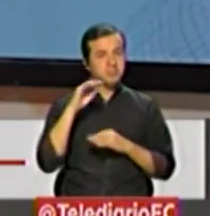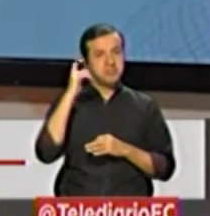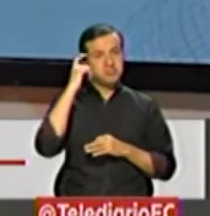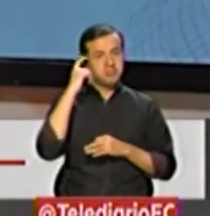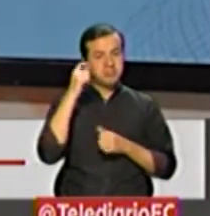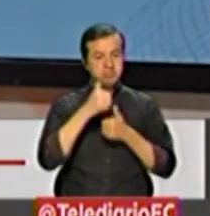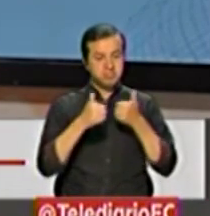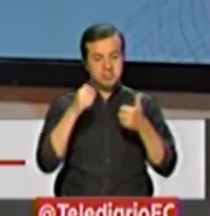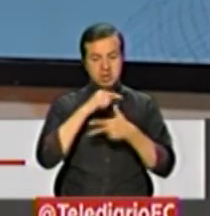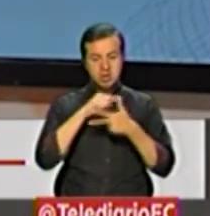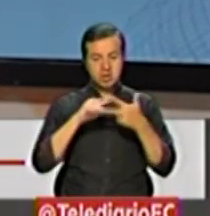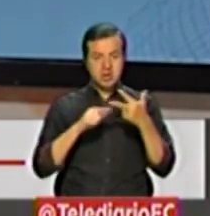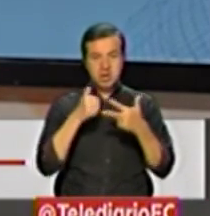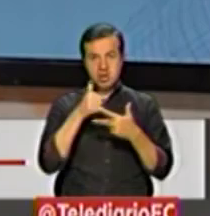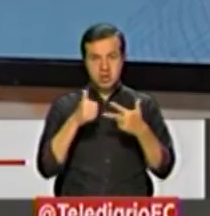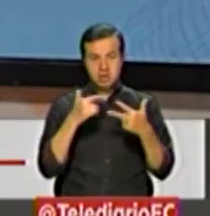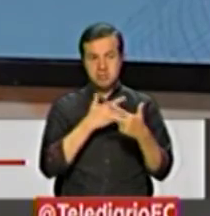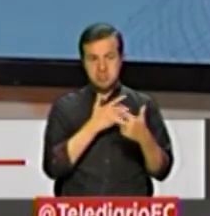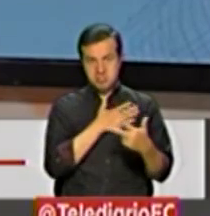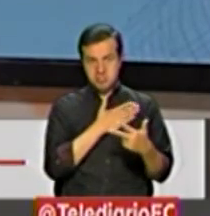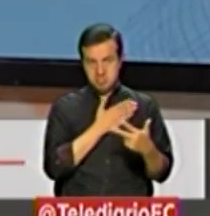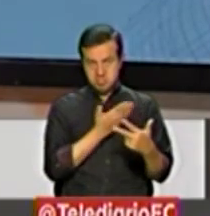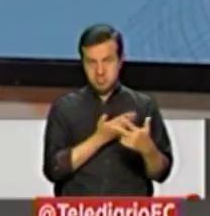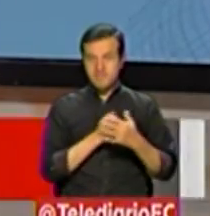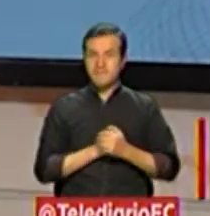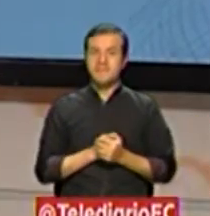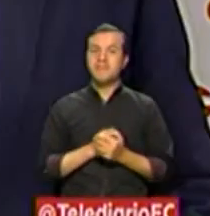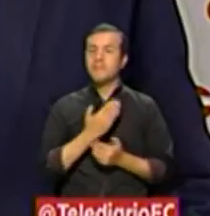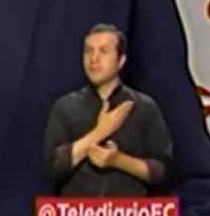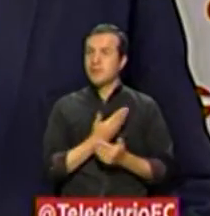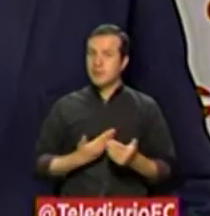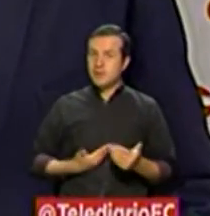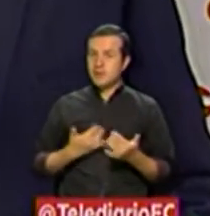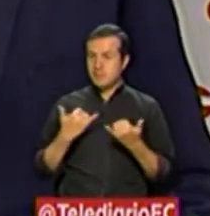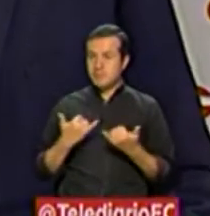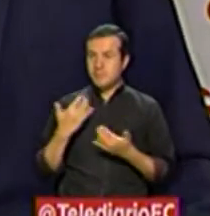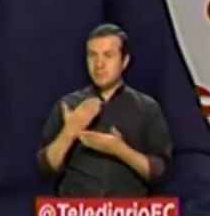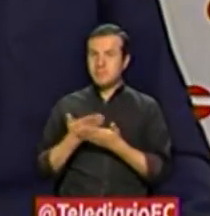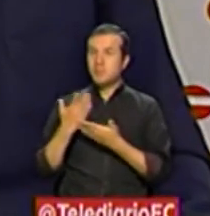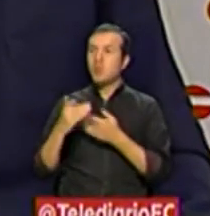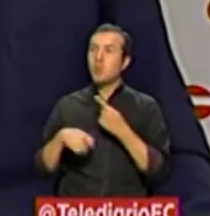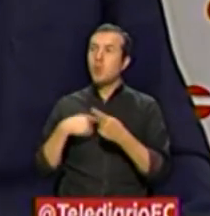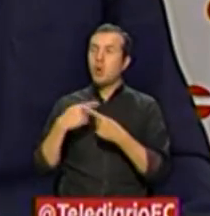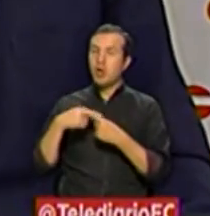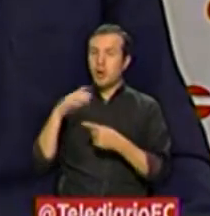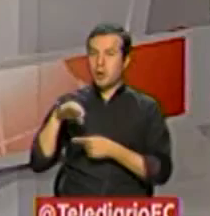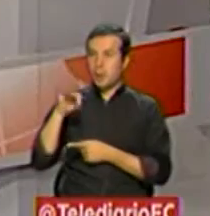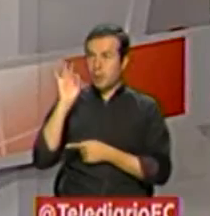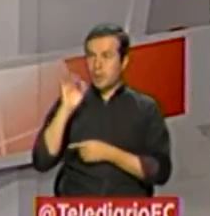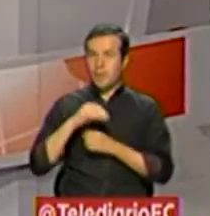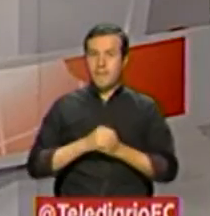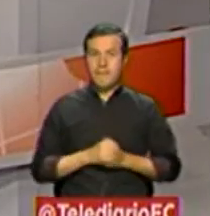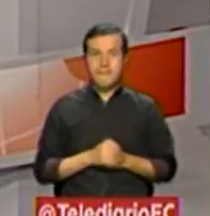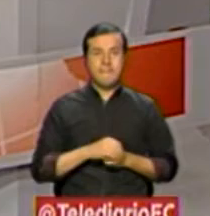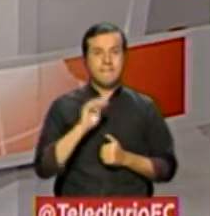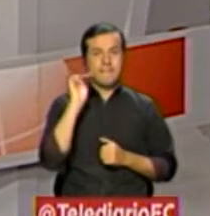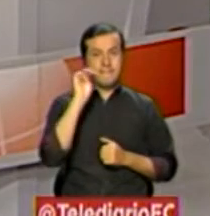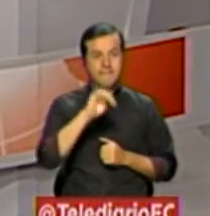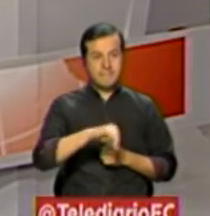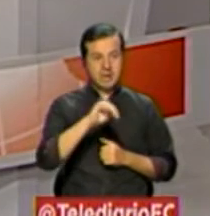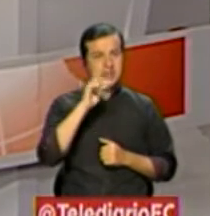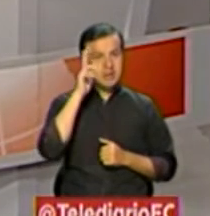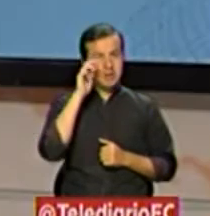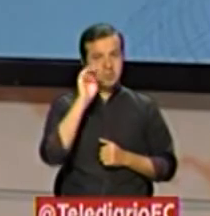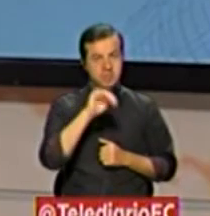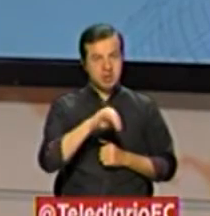una terna que pueda darnos la confianza. Si el presidente enviase la terna hoy, ¿para cuándo se esperaría la elección del vicepresidente? Para el martes, yo creo